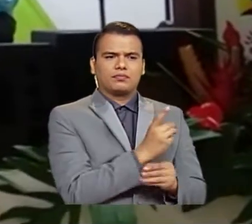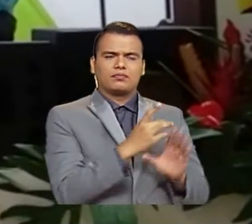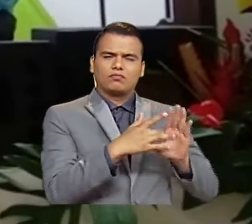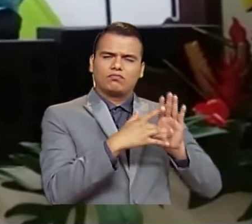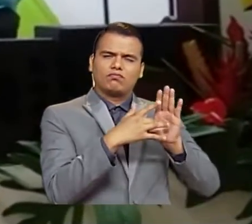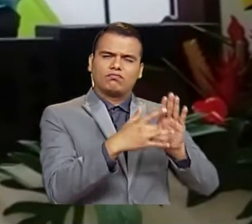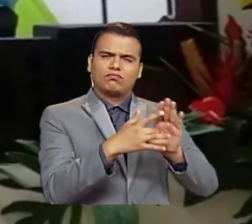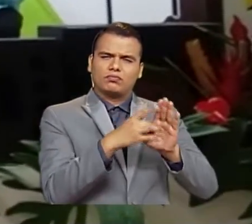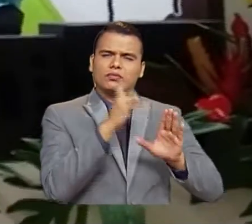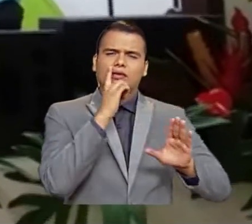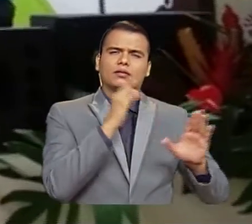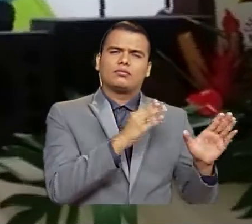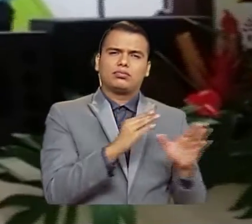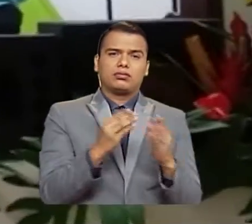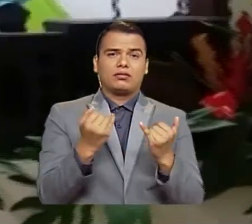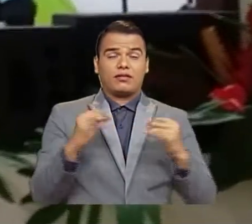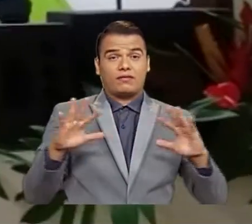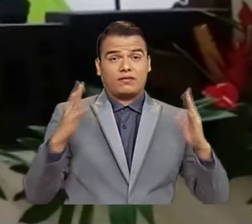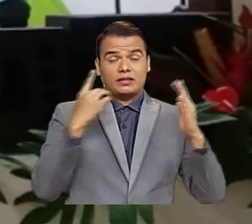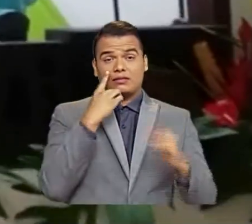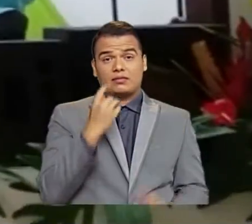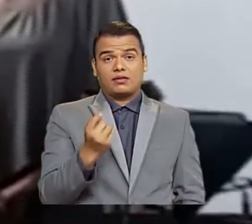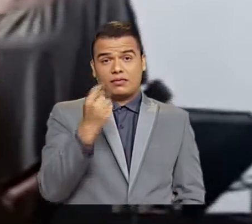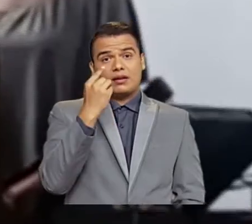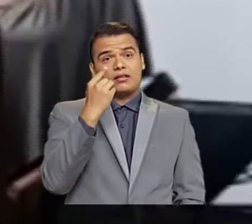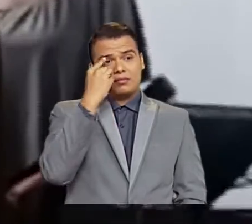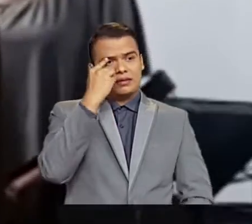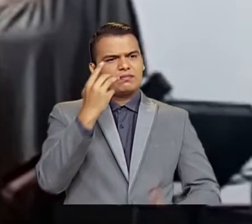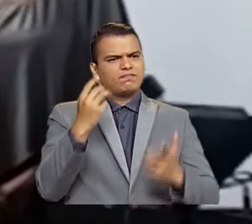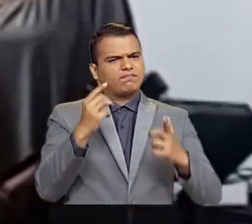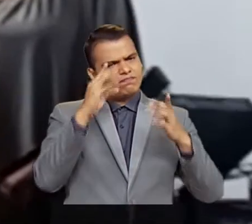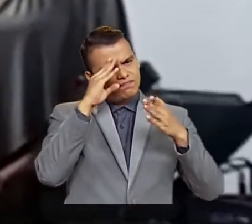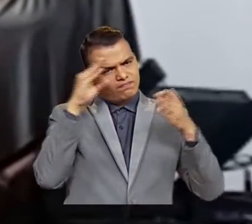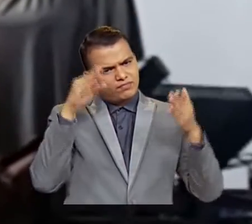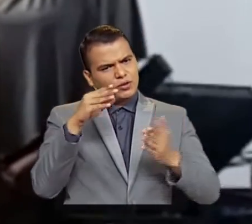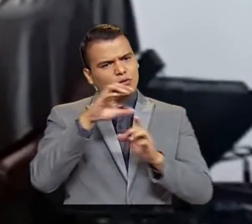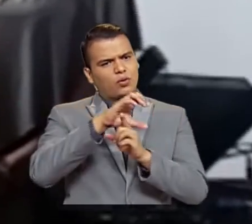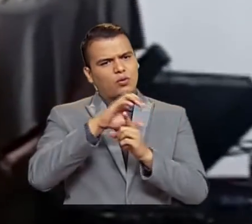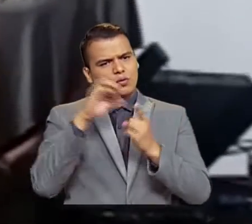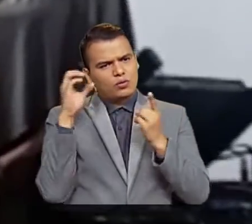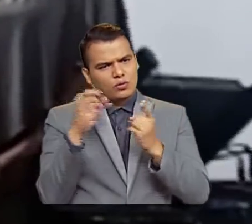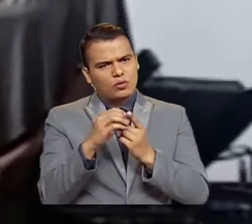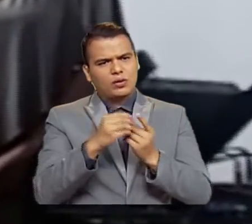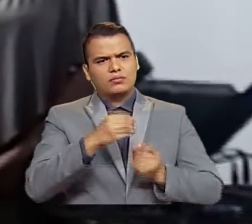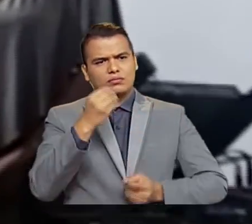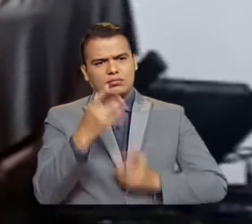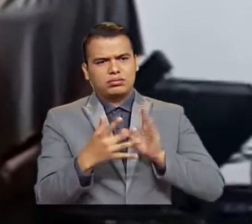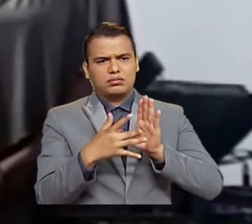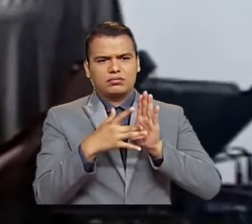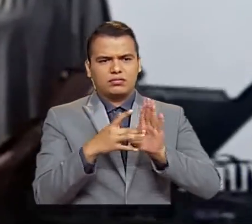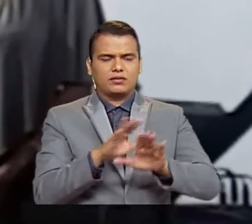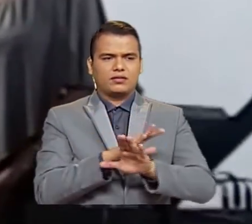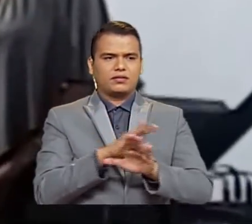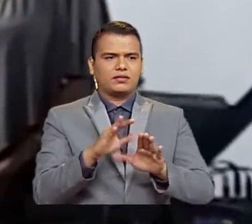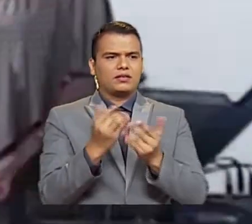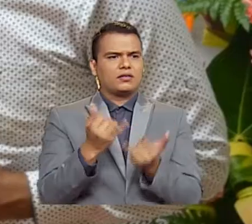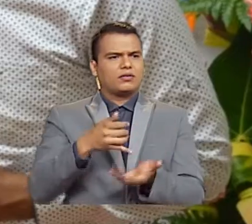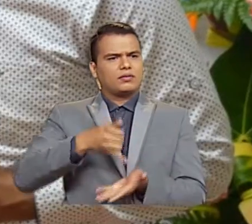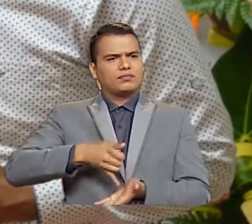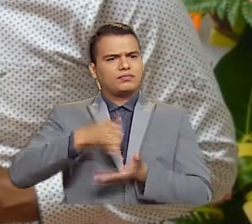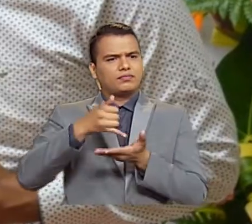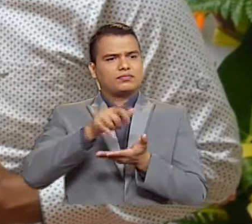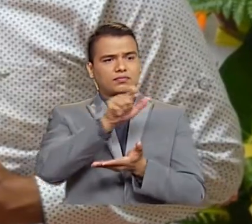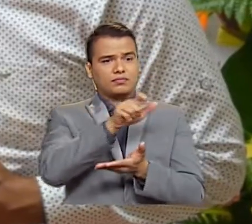esta primera versión del festival pretende rescatar la cultura y promover la multiculturalidad. El premio destaca a